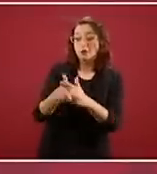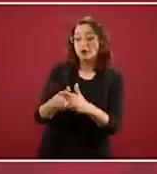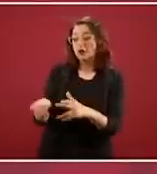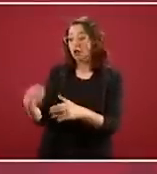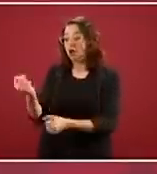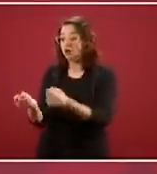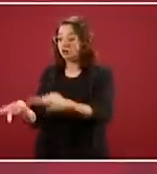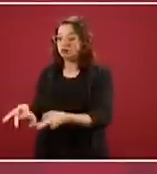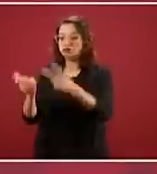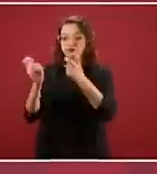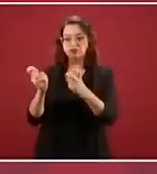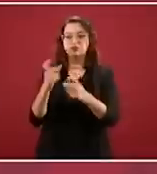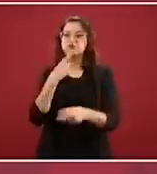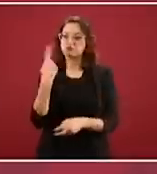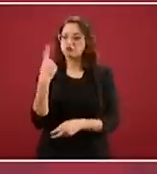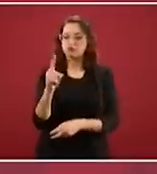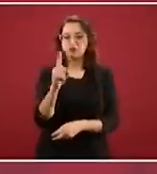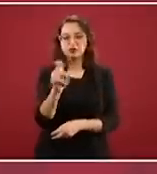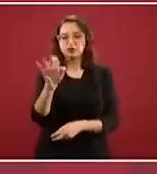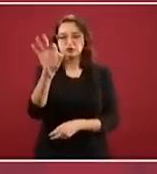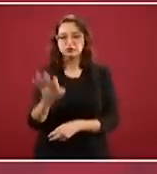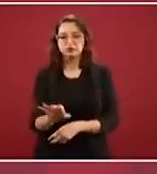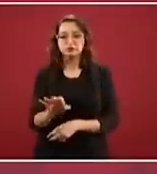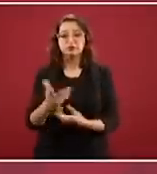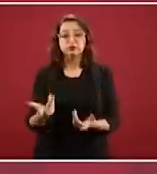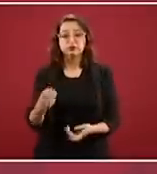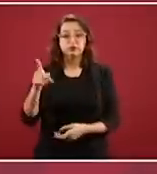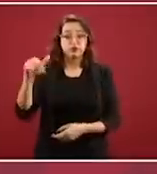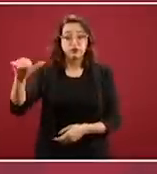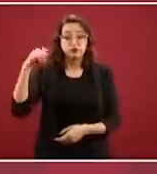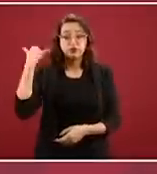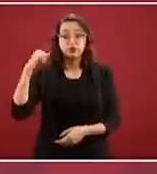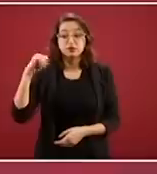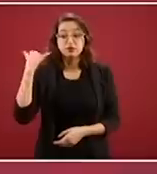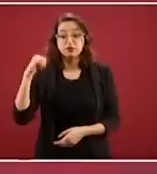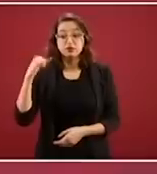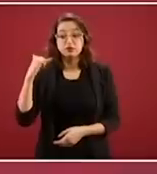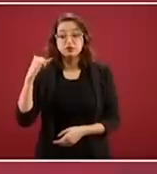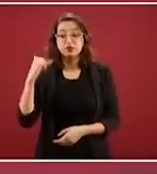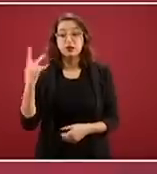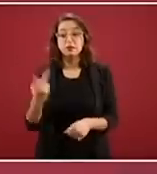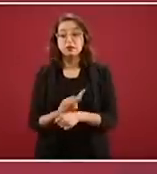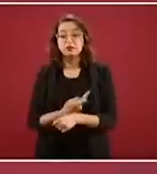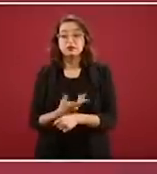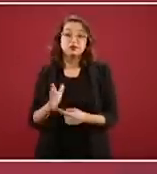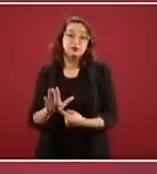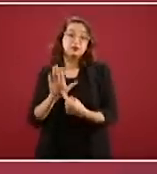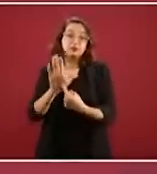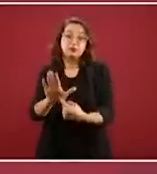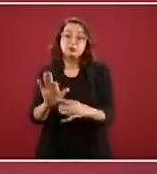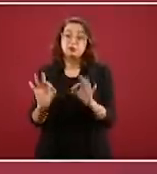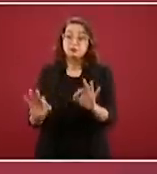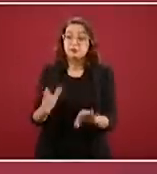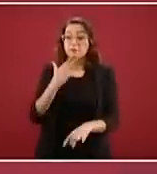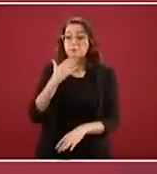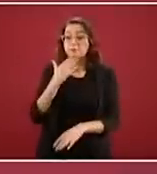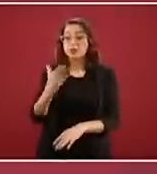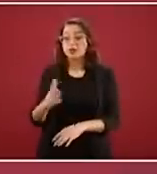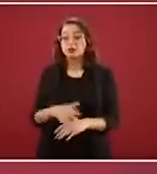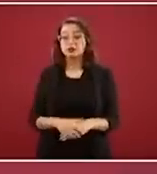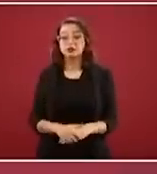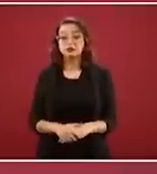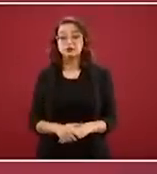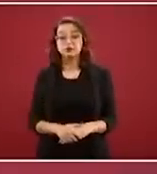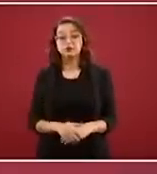Y en el caso de Yucatán son buenos los resultados,